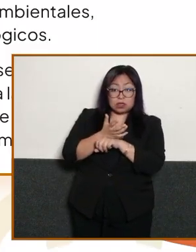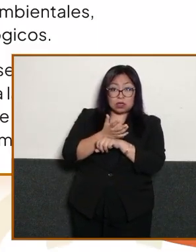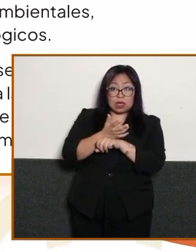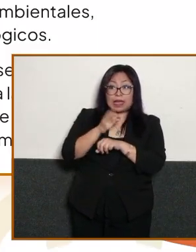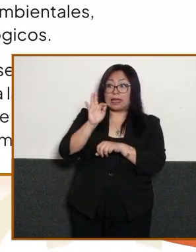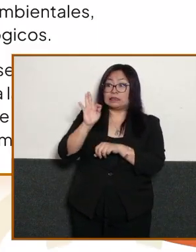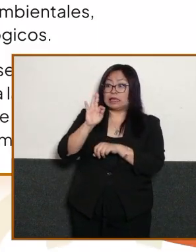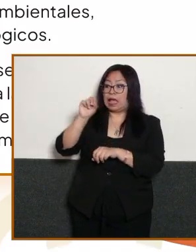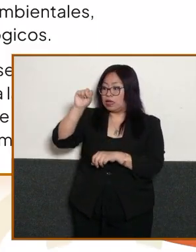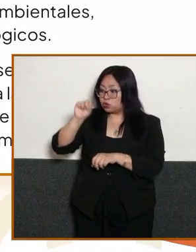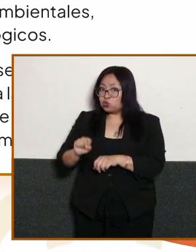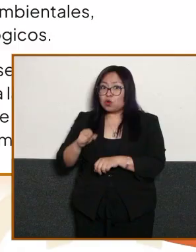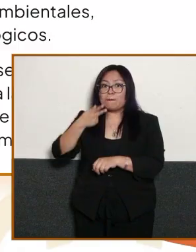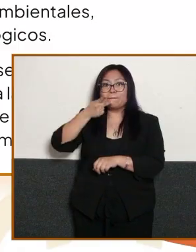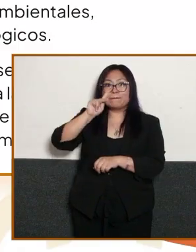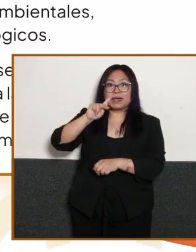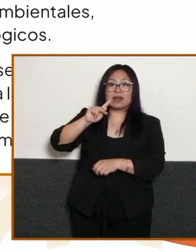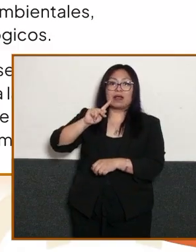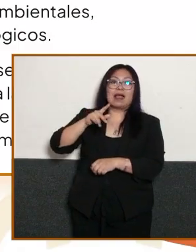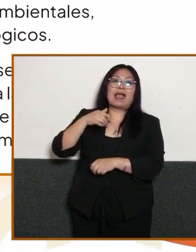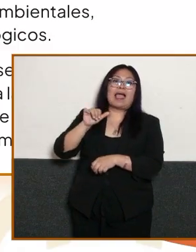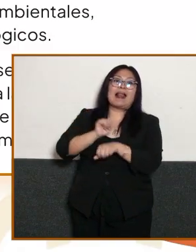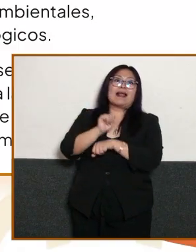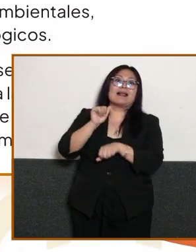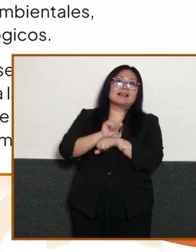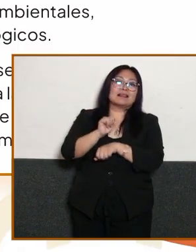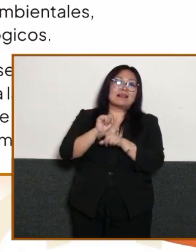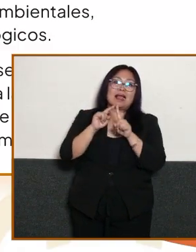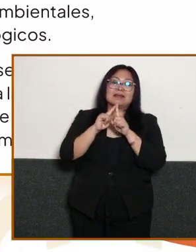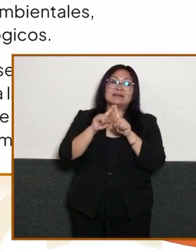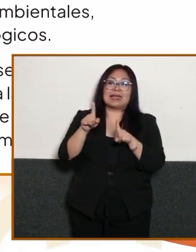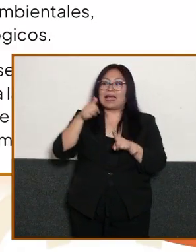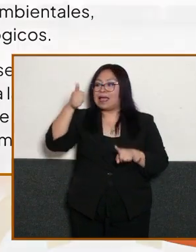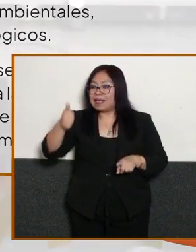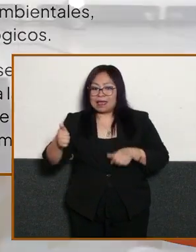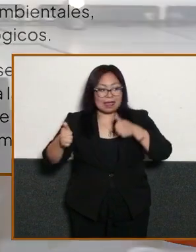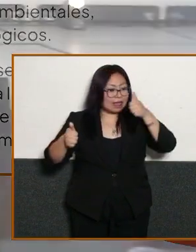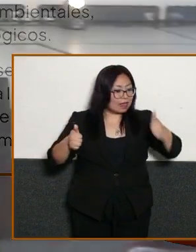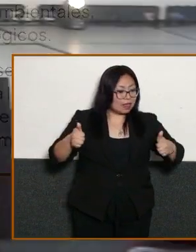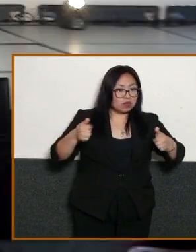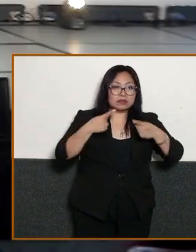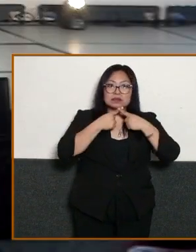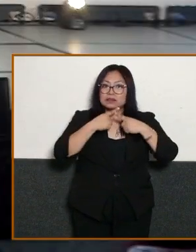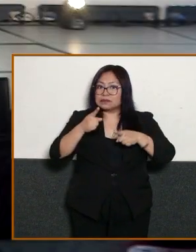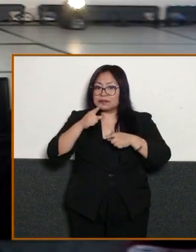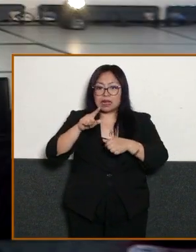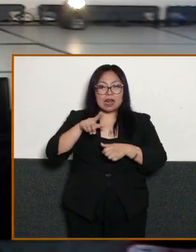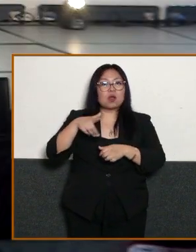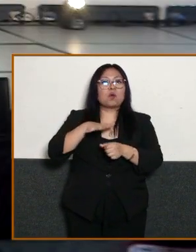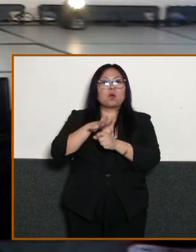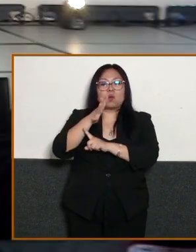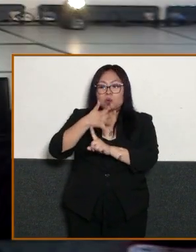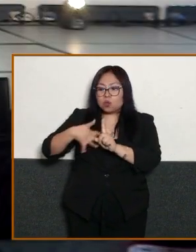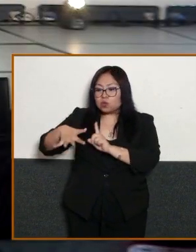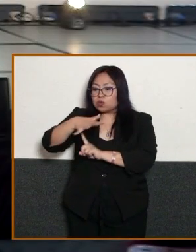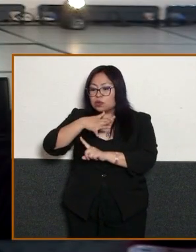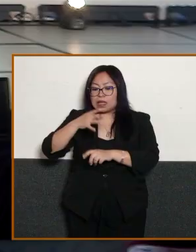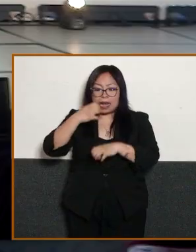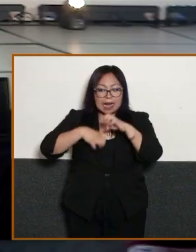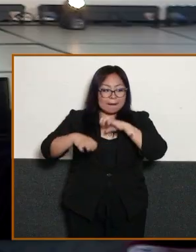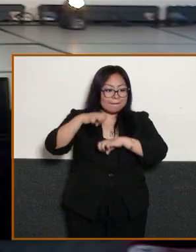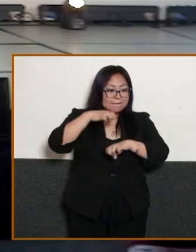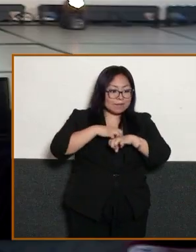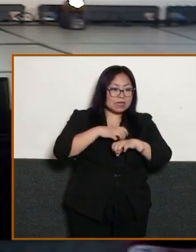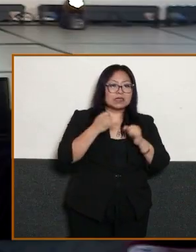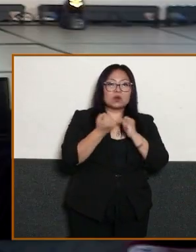de Argentina. Es diferente. Cada contexto es súper importante y esa data contextual, tanto de sus empresas como